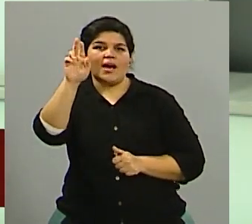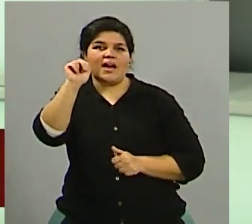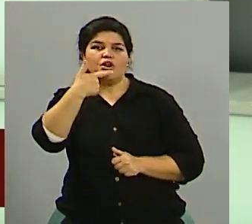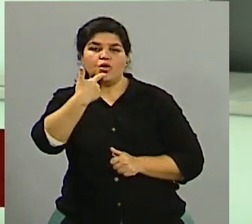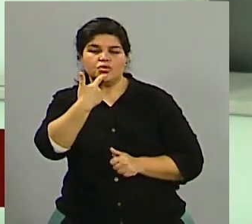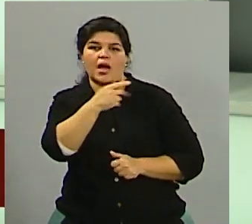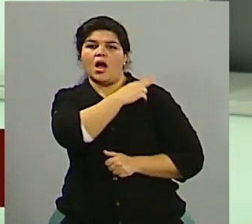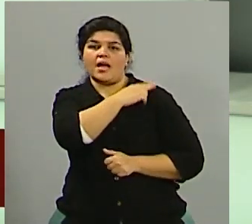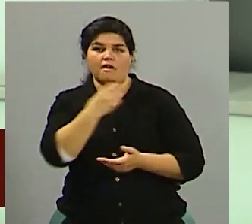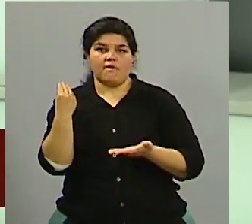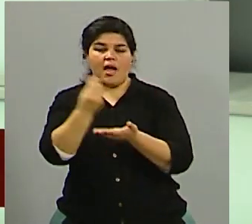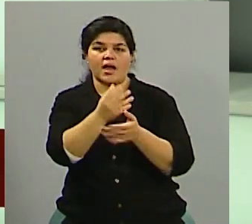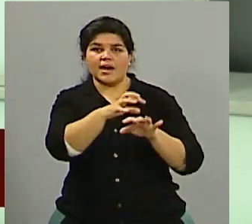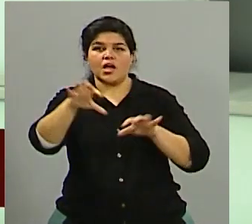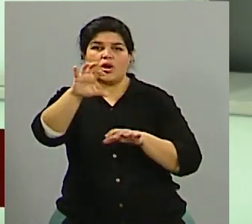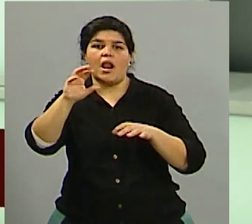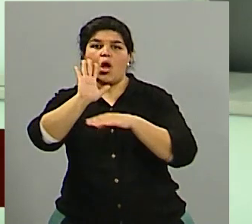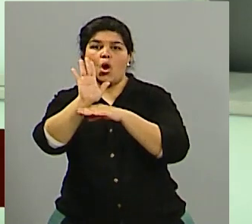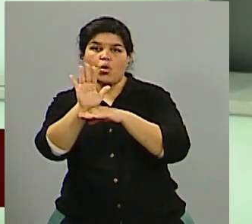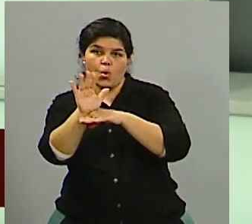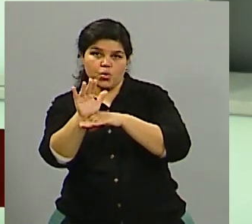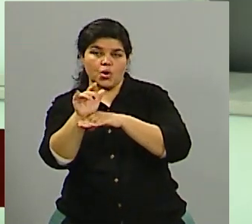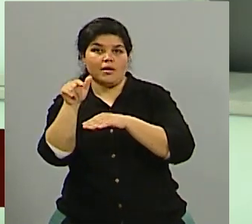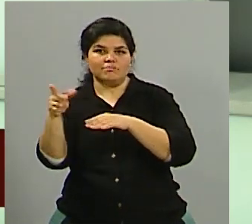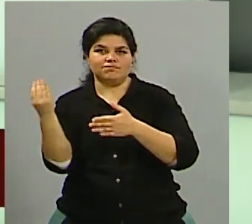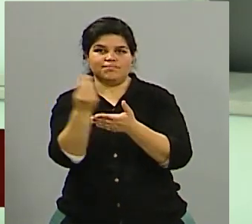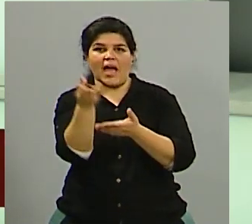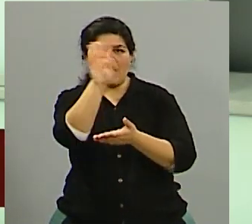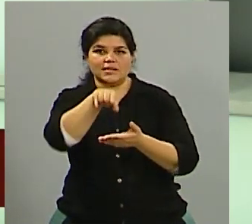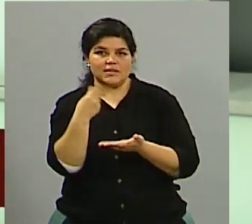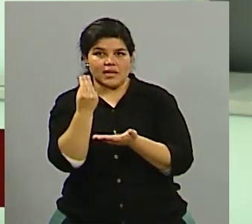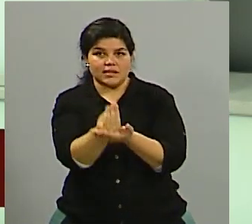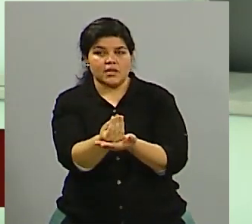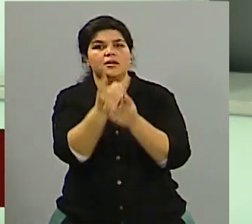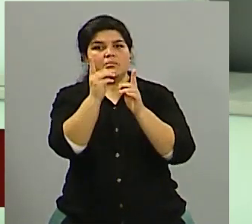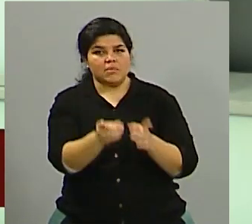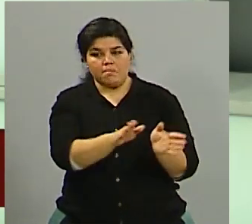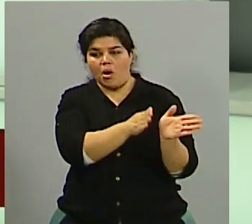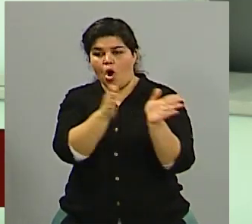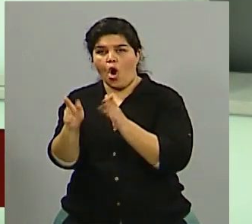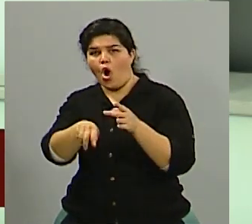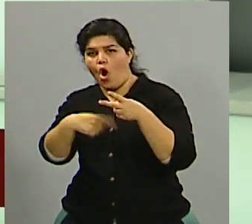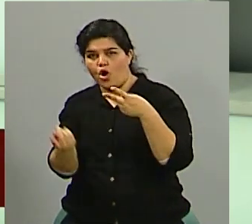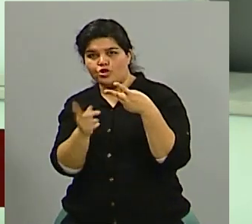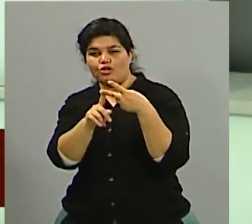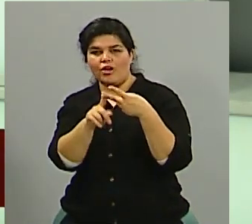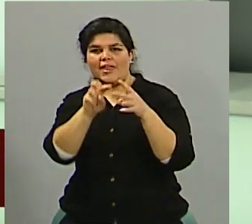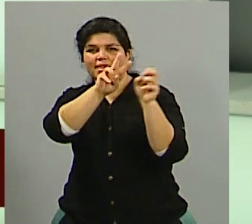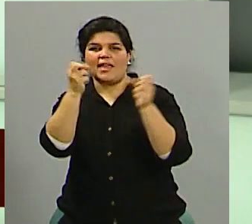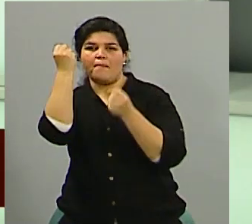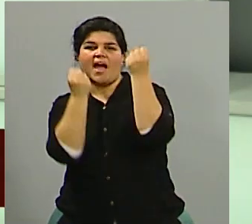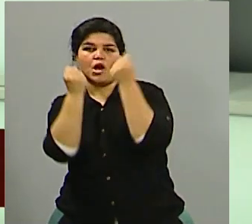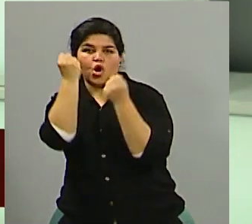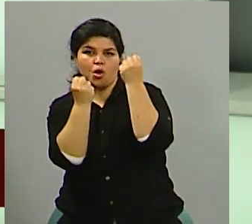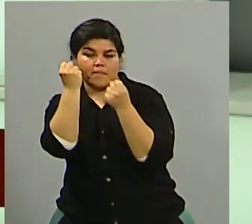ANSES, de la regional Cuyo. Y el otro tema en el cual nos vamos a centrar en el programa de hoy es lo económico. En estos últimos días la noticia y previo a